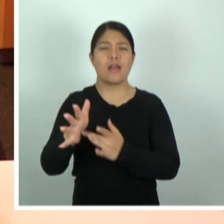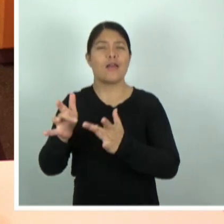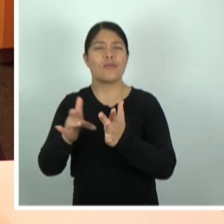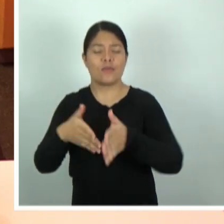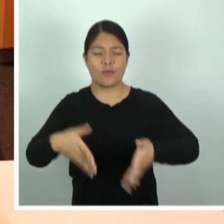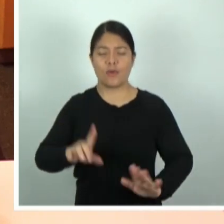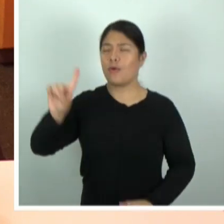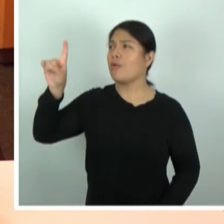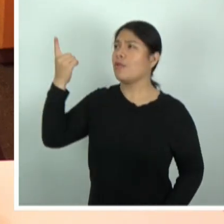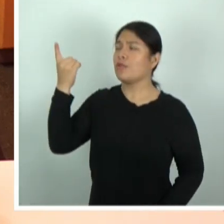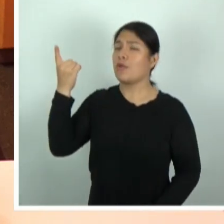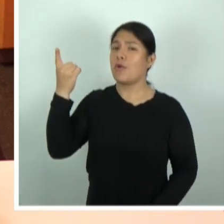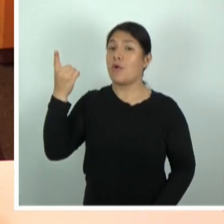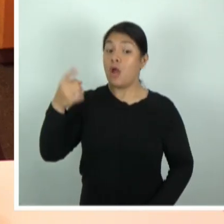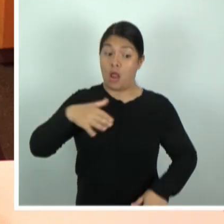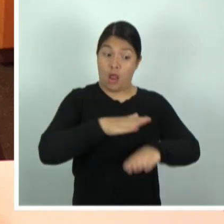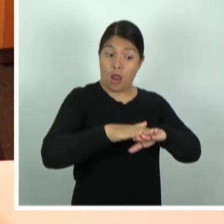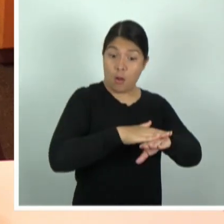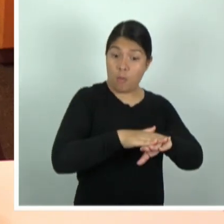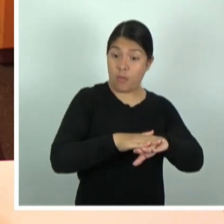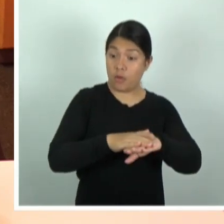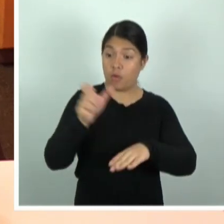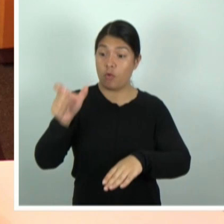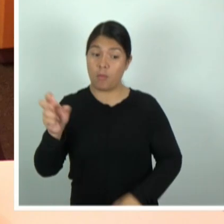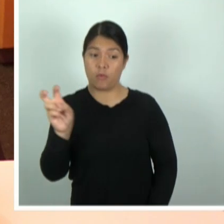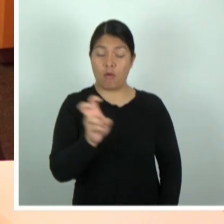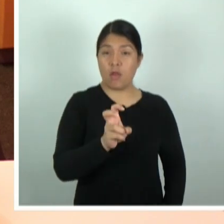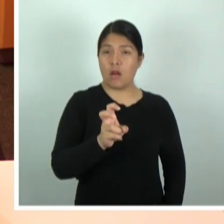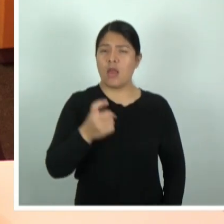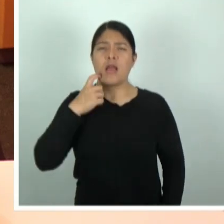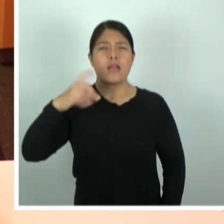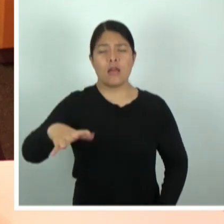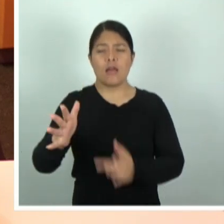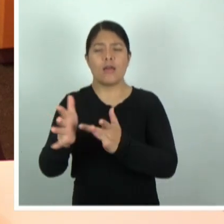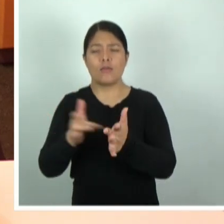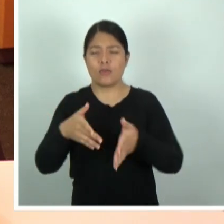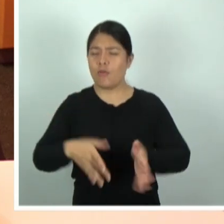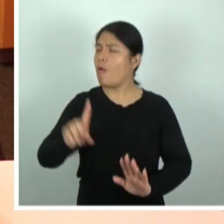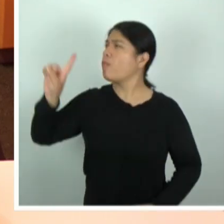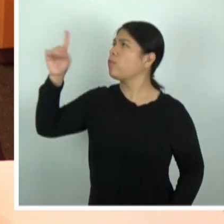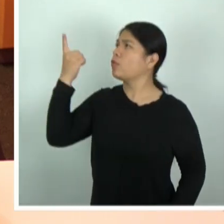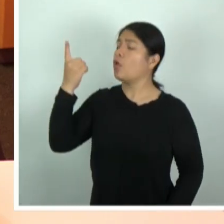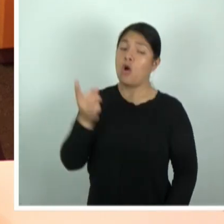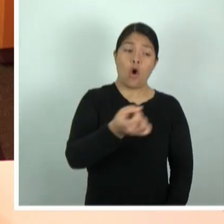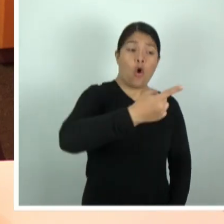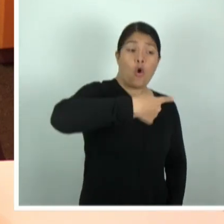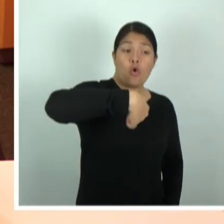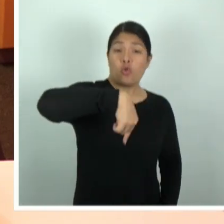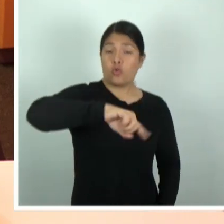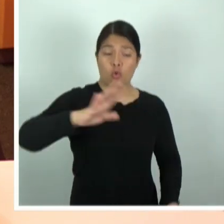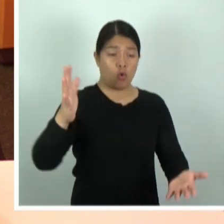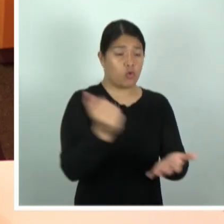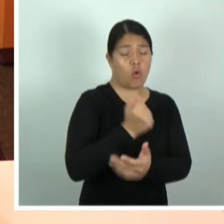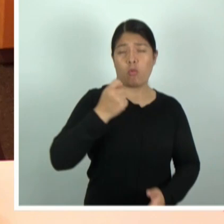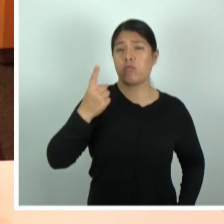perdón viene de una persona, de Jesucristo, el Hijo de Dios. Todo lo que nosotros necesitamos, o